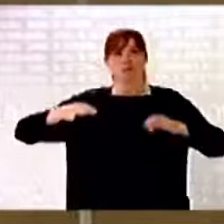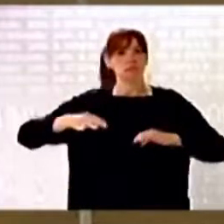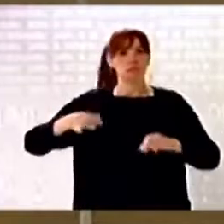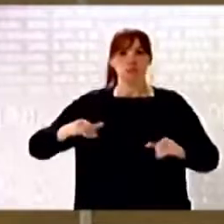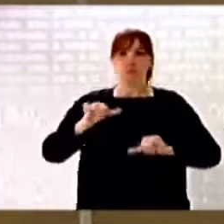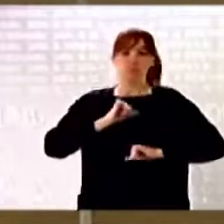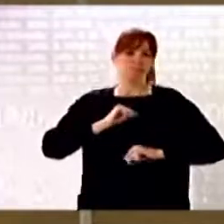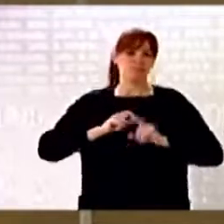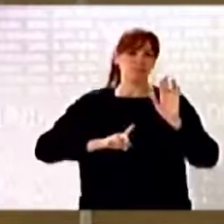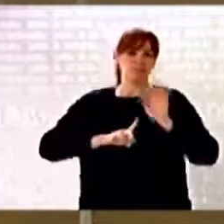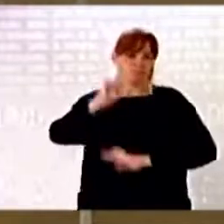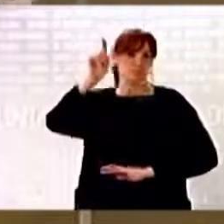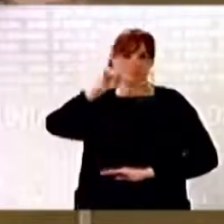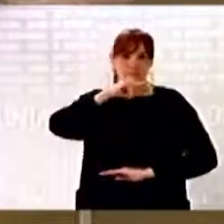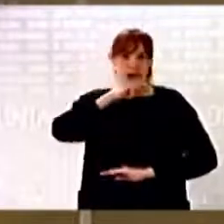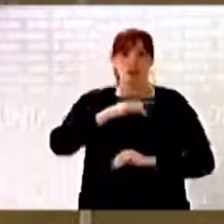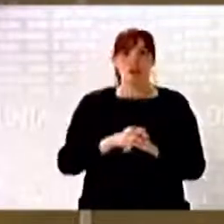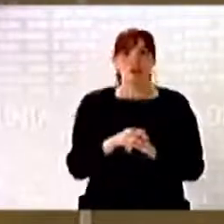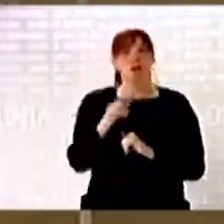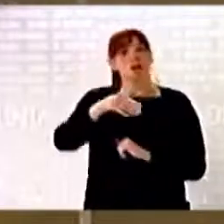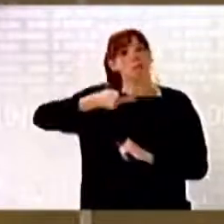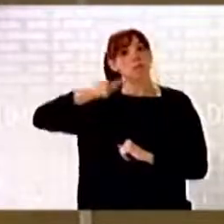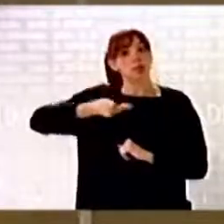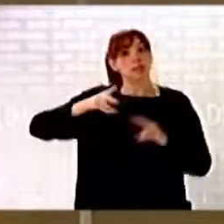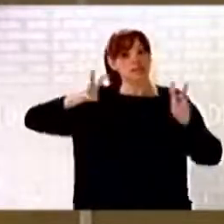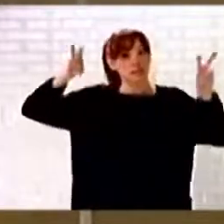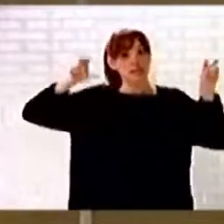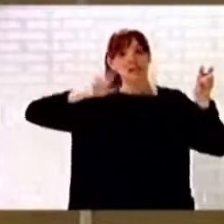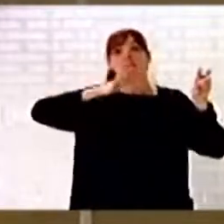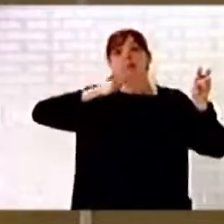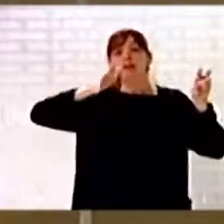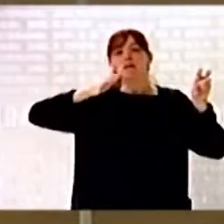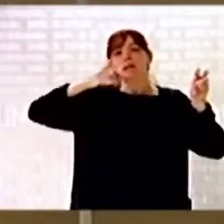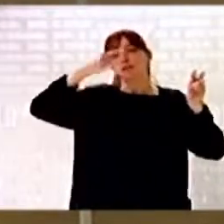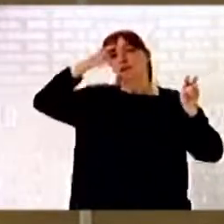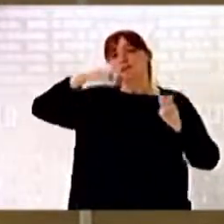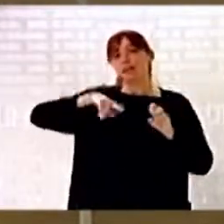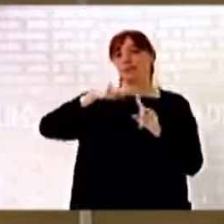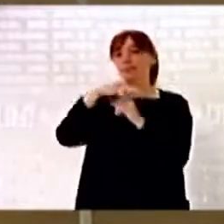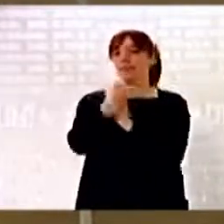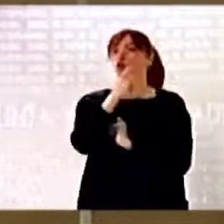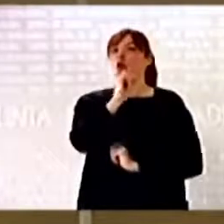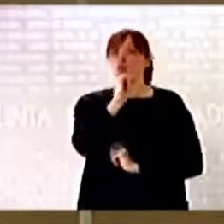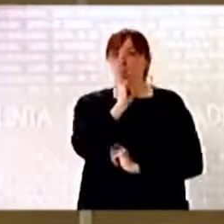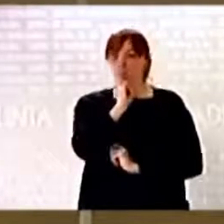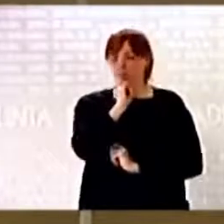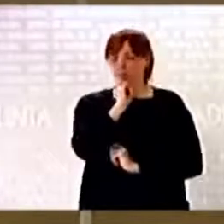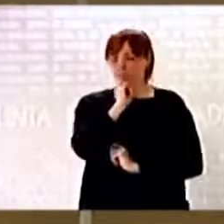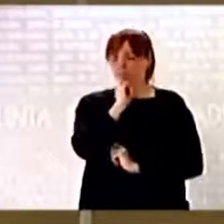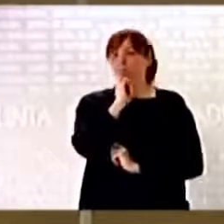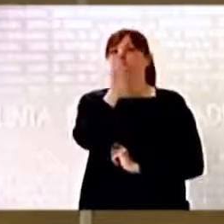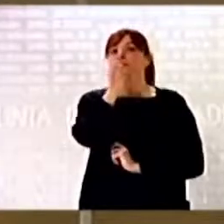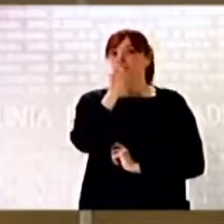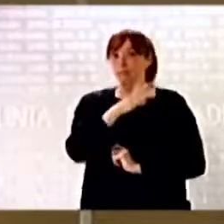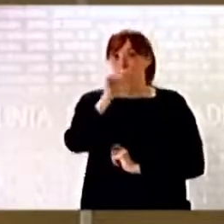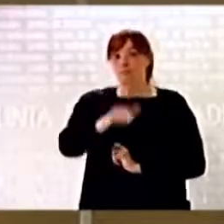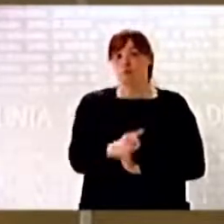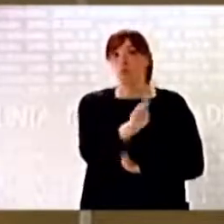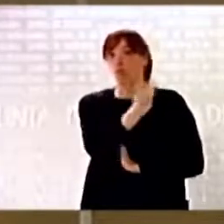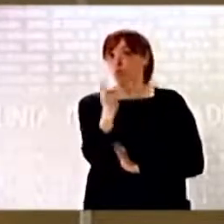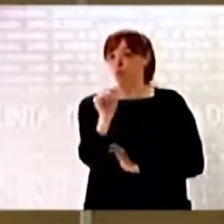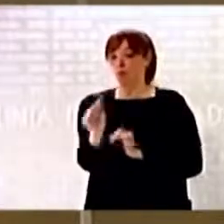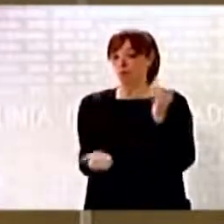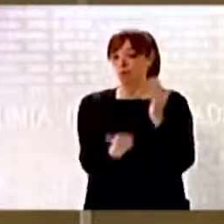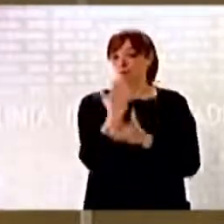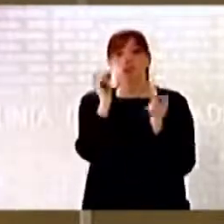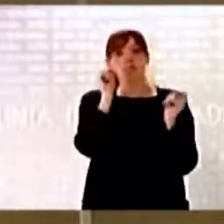malos. Yo creo que esto es importante para ponernos en contexto. Las cifras que hemos conocido